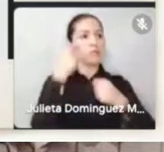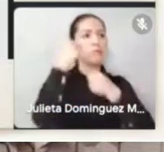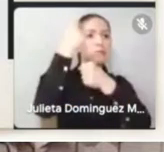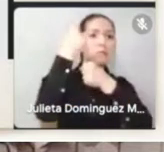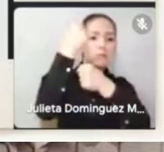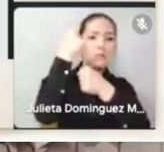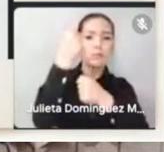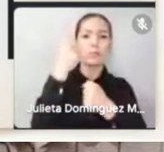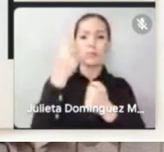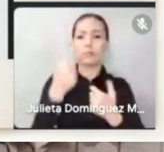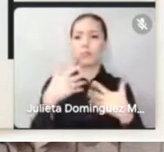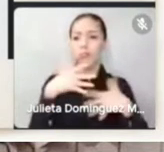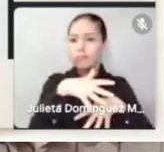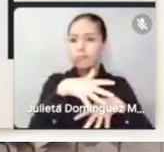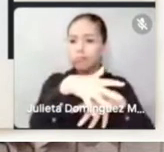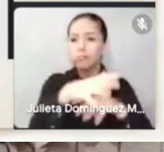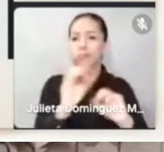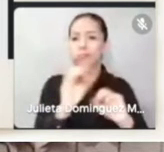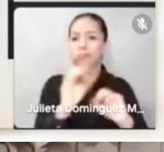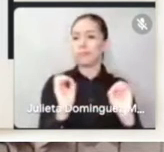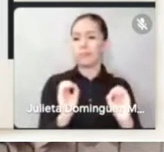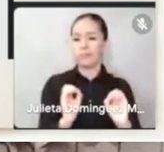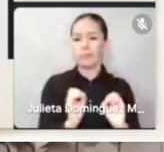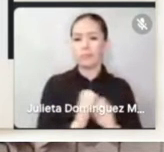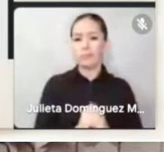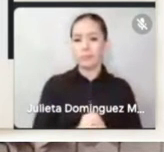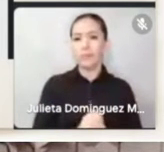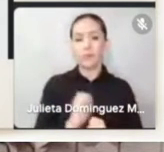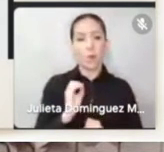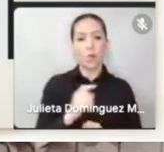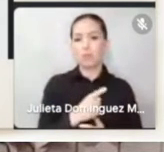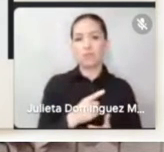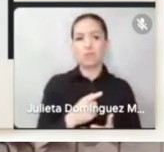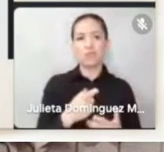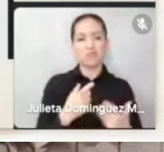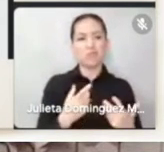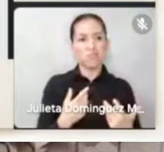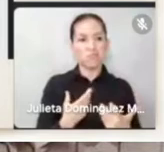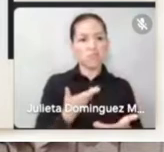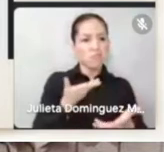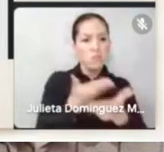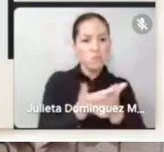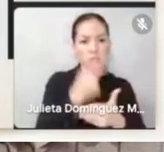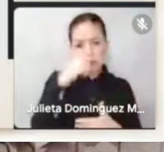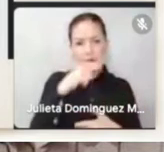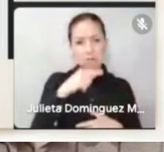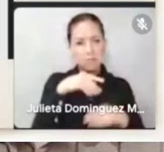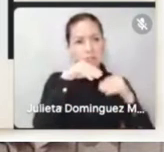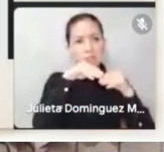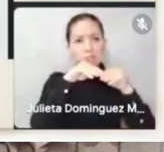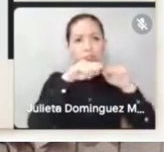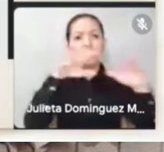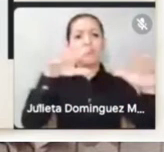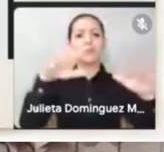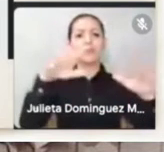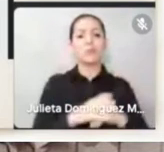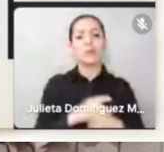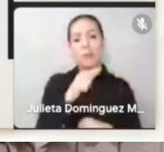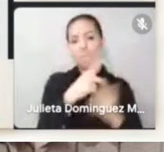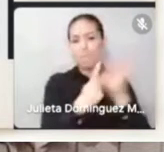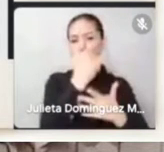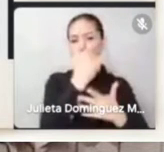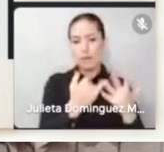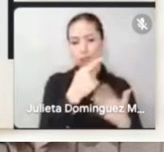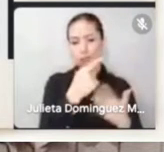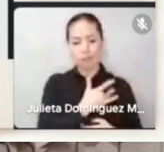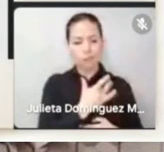publicitó ninguna plataforma electoral o propuesta de campaña. Por tanto, en el proyecto se propone determinar que no